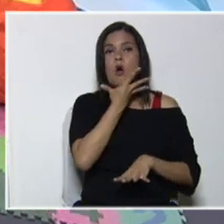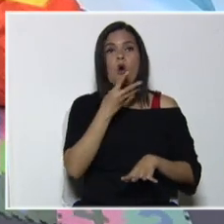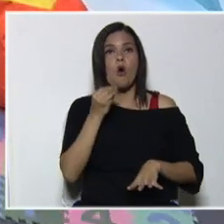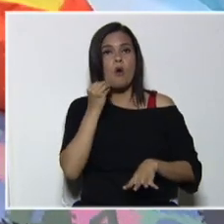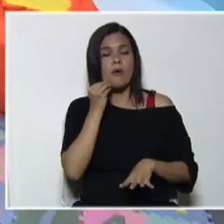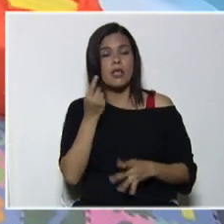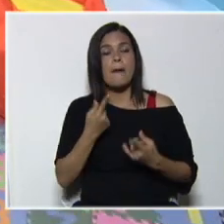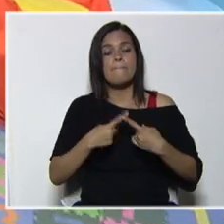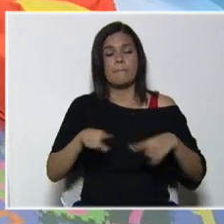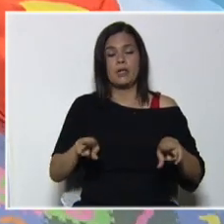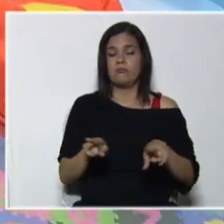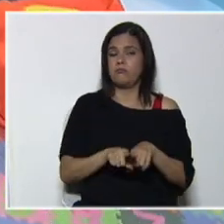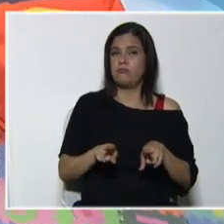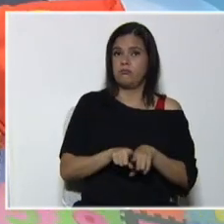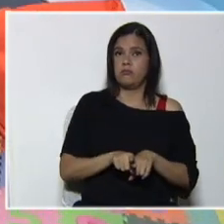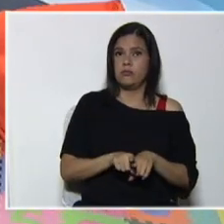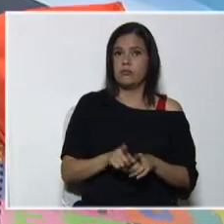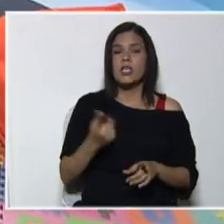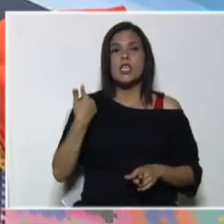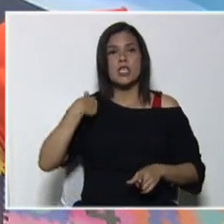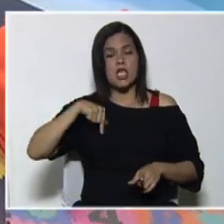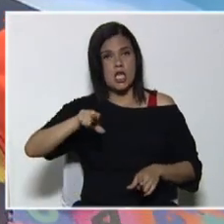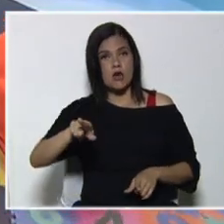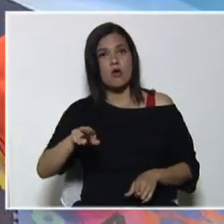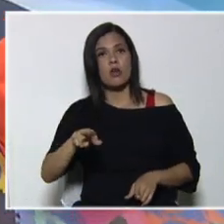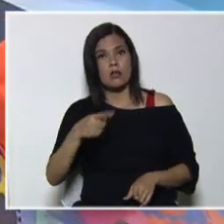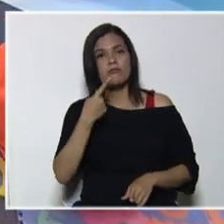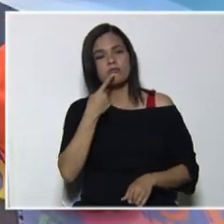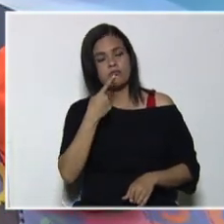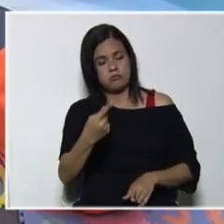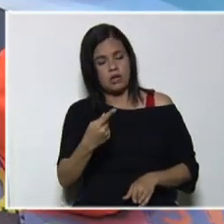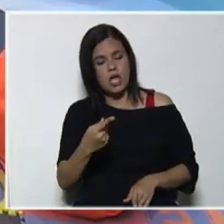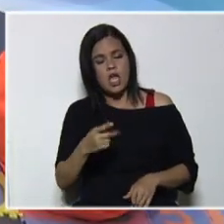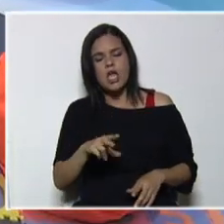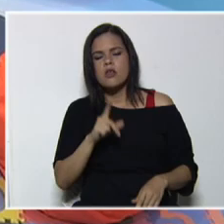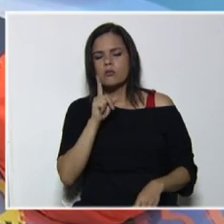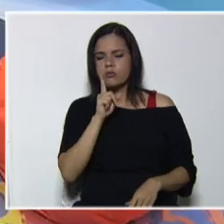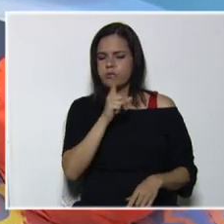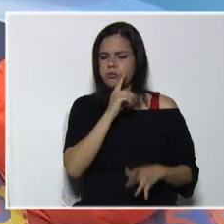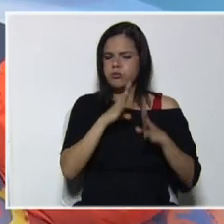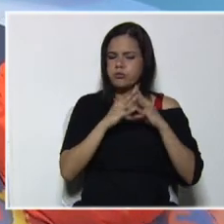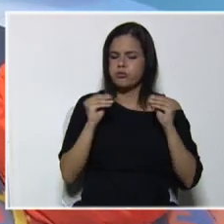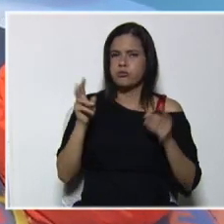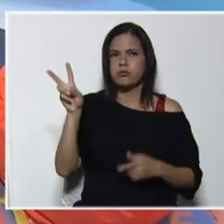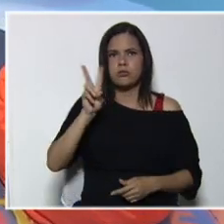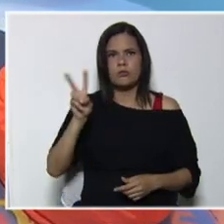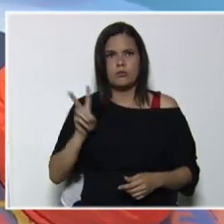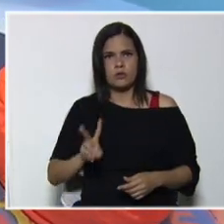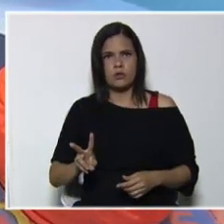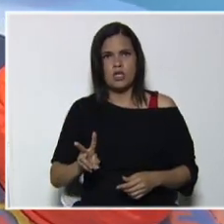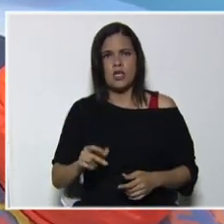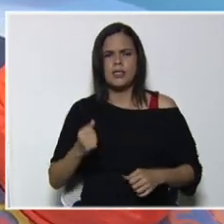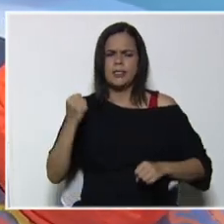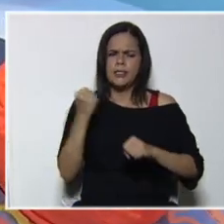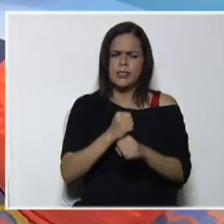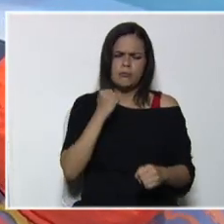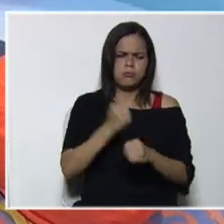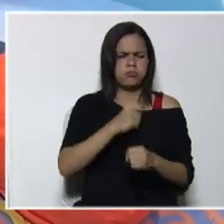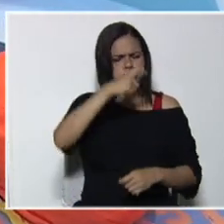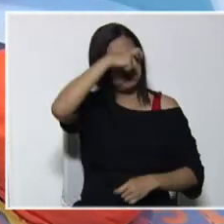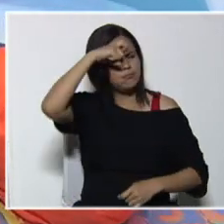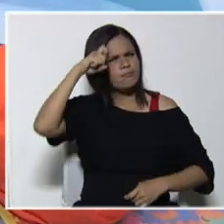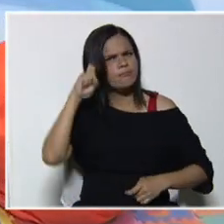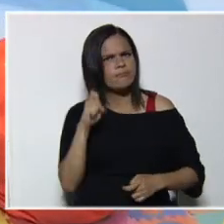jóvenes. Pero así también tengo que reconocer en nombre de toda Venezuela la loable labor de nuestro